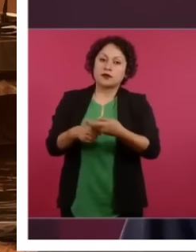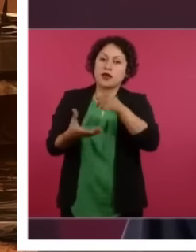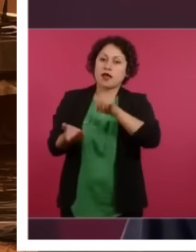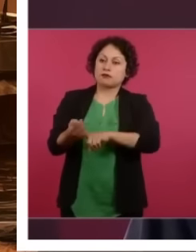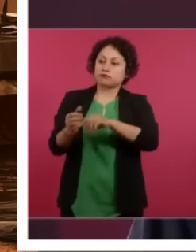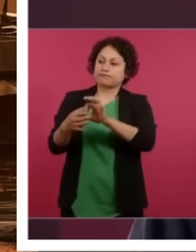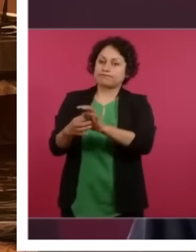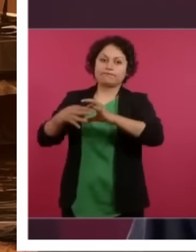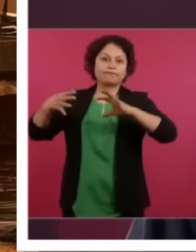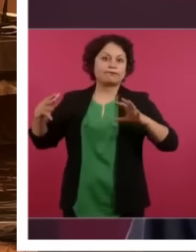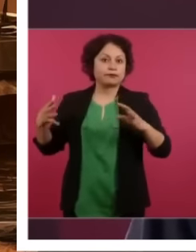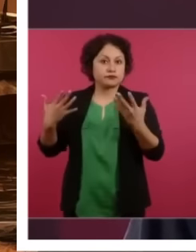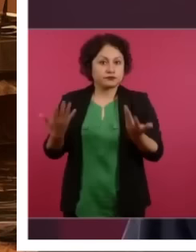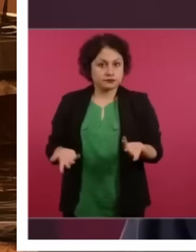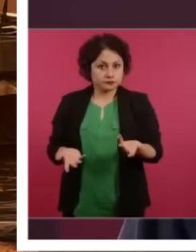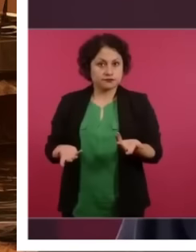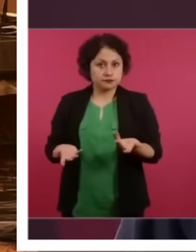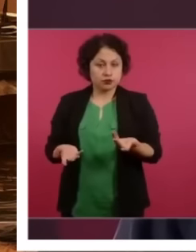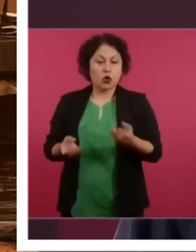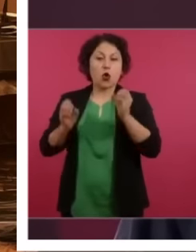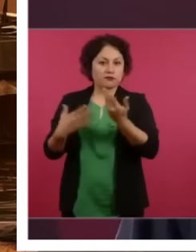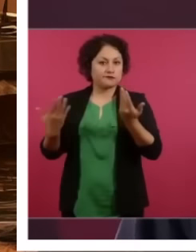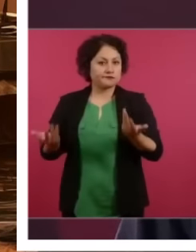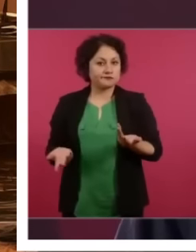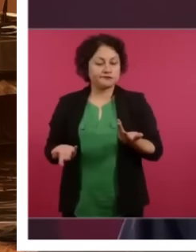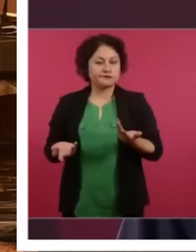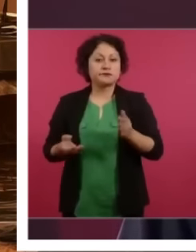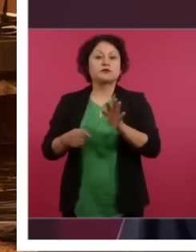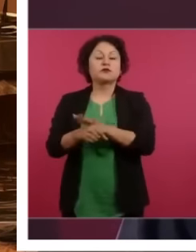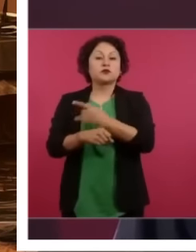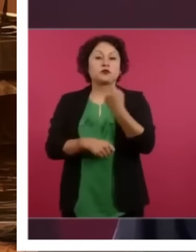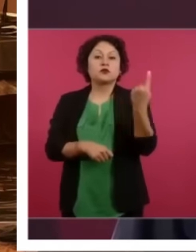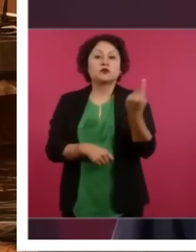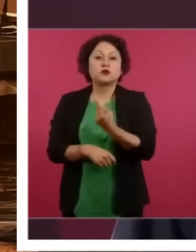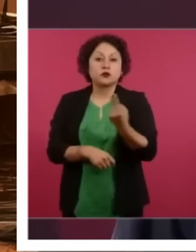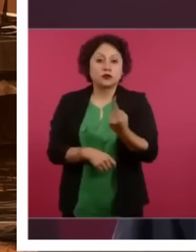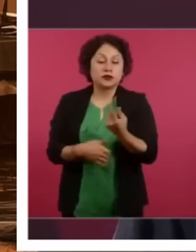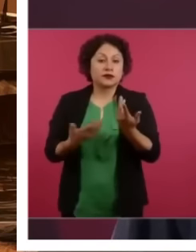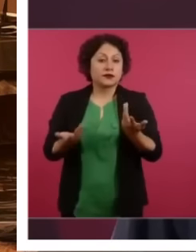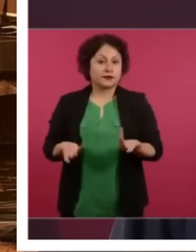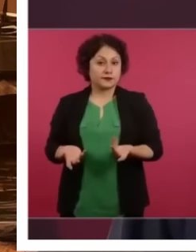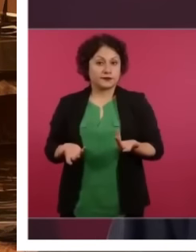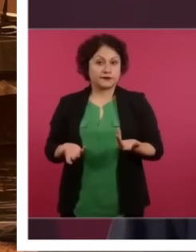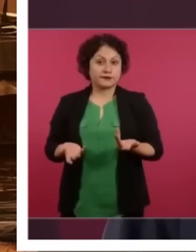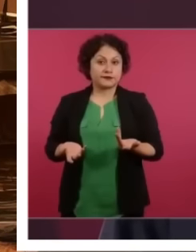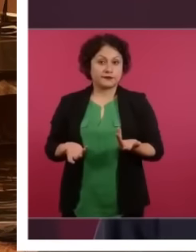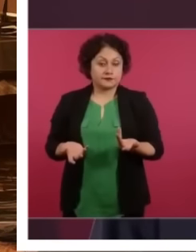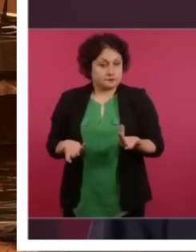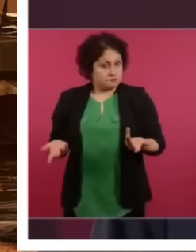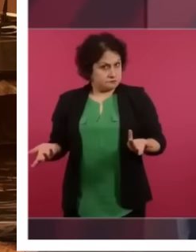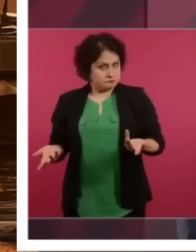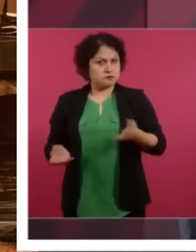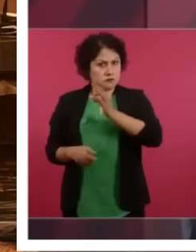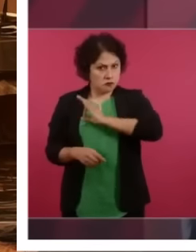¿Por qué se abandona a los jóvenes? ¿Por qué eso el futuro no los jóvenes da oportunidad a los